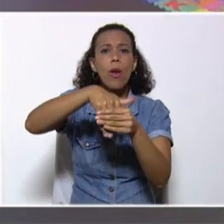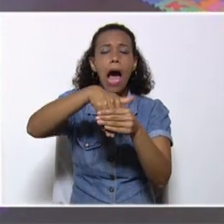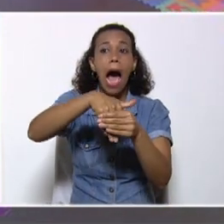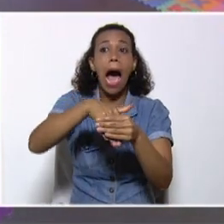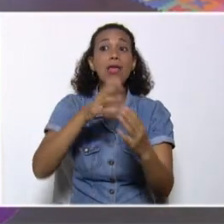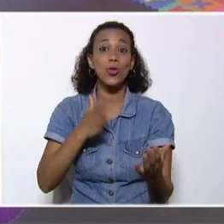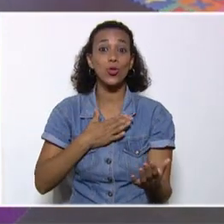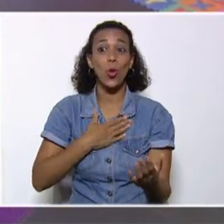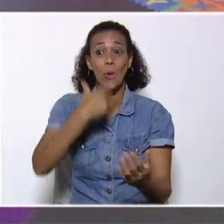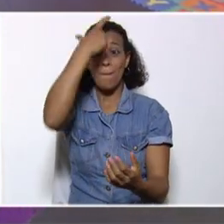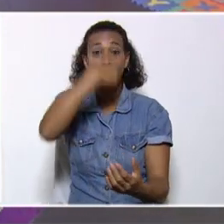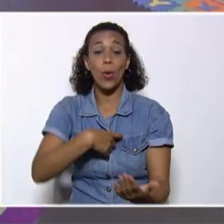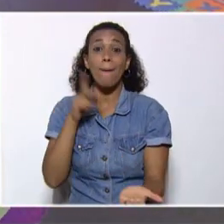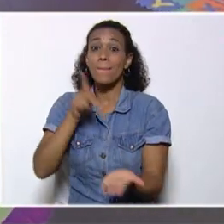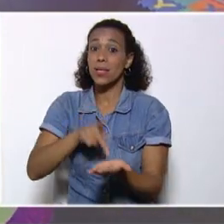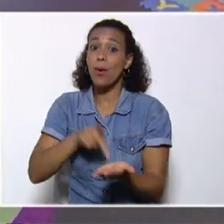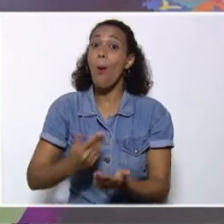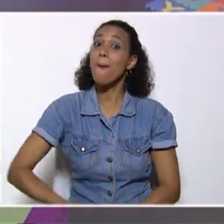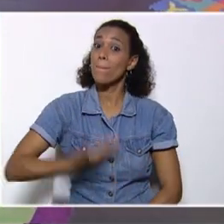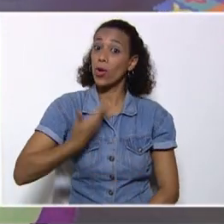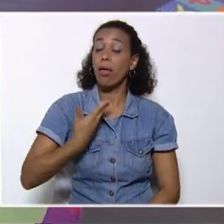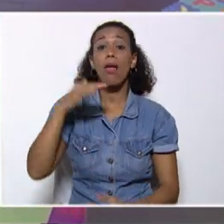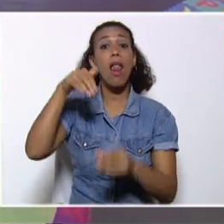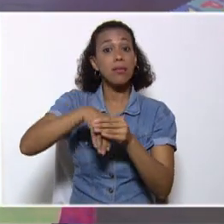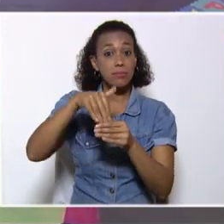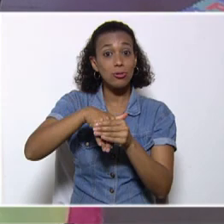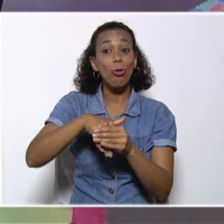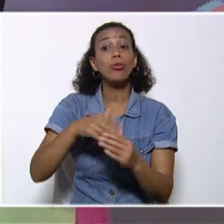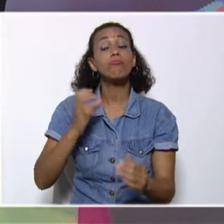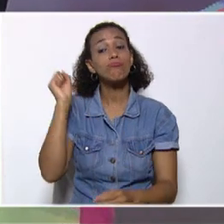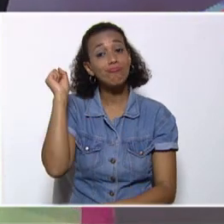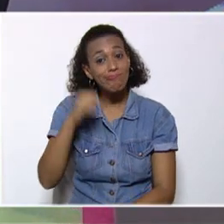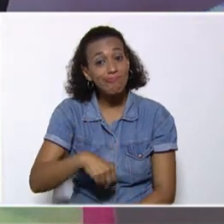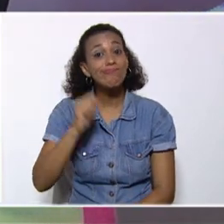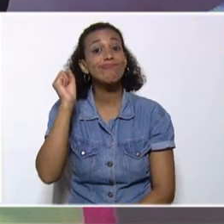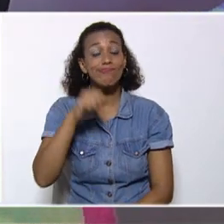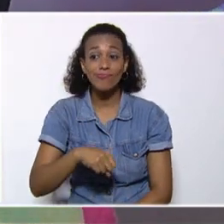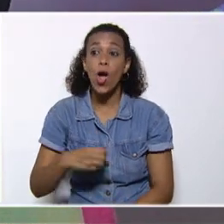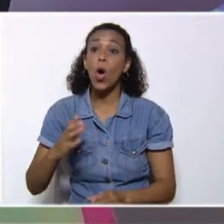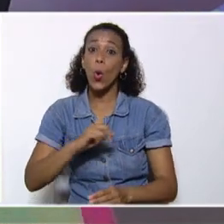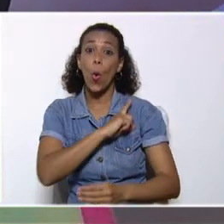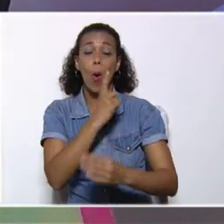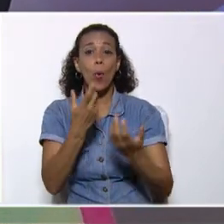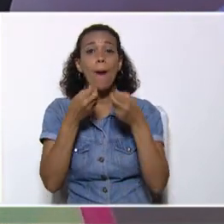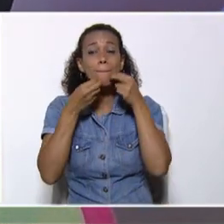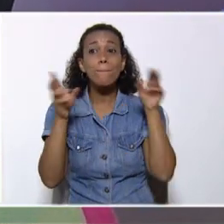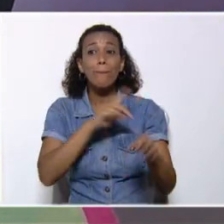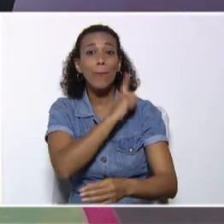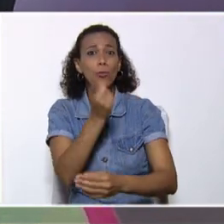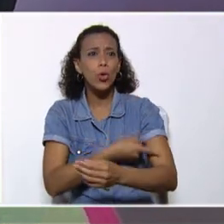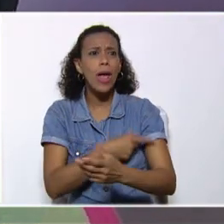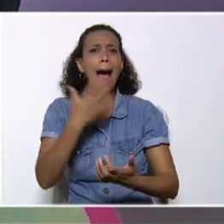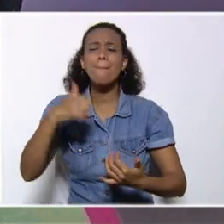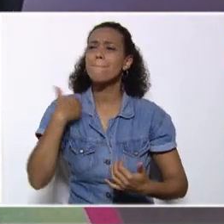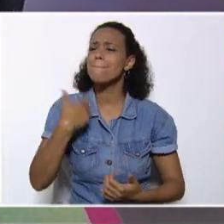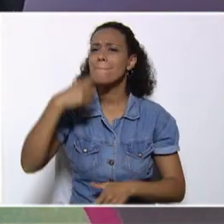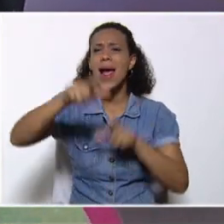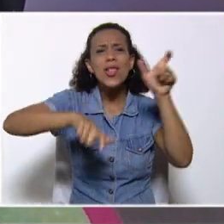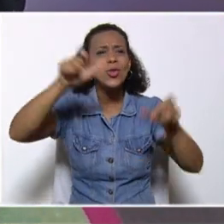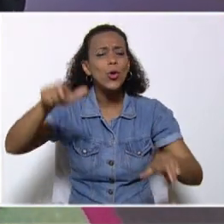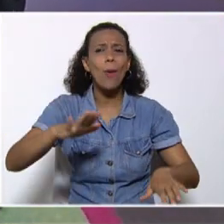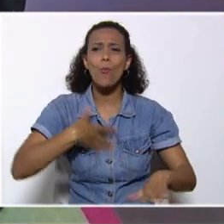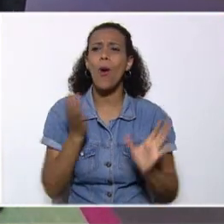una participación importante en estas elecciones, Inés. Sí, señor, con el poder popular. El poder